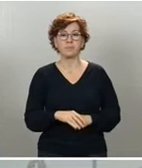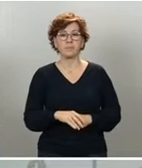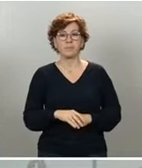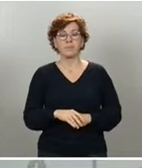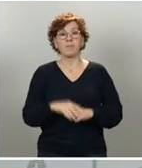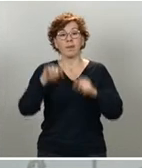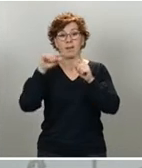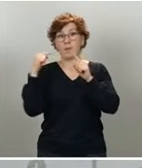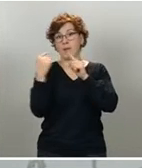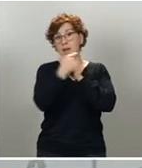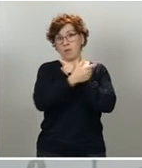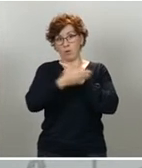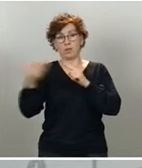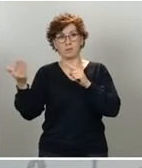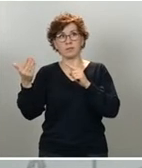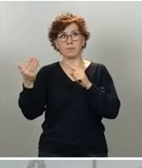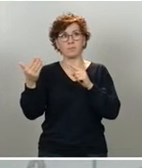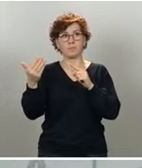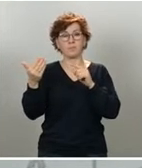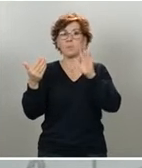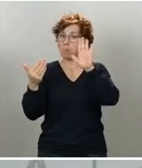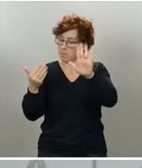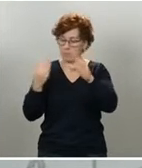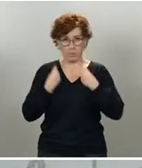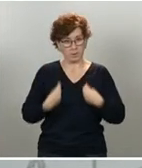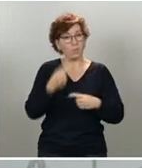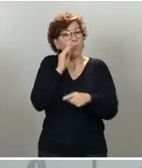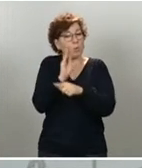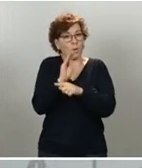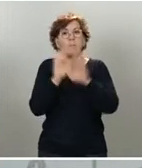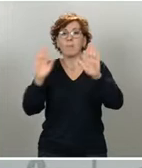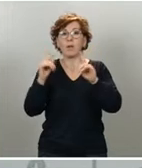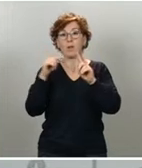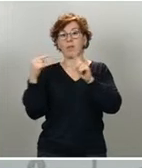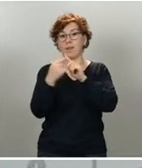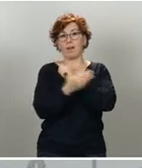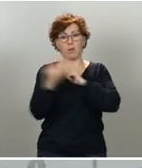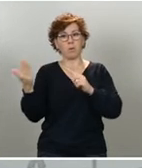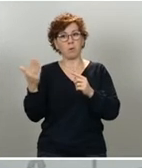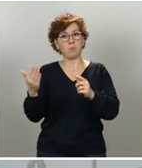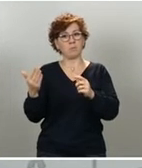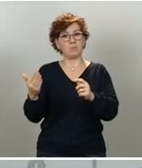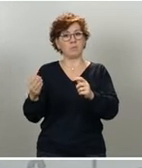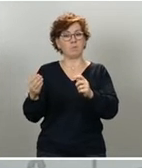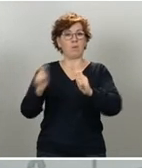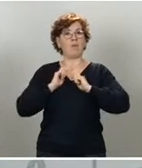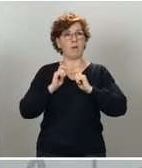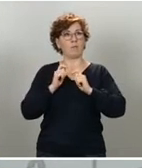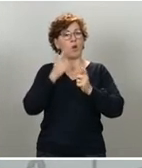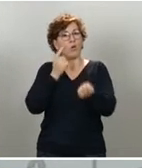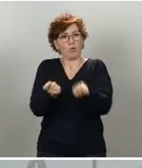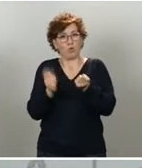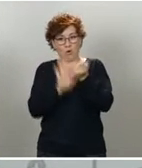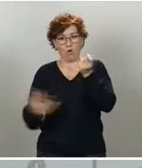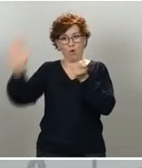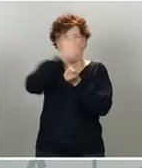lo recalco con toda la prudencia posible, que la enfermedad está siendo controlada en el país y que el estado de alarma, en consecuencia,